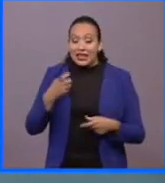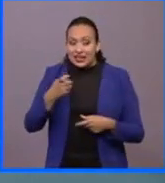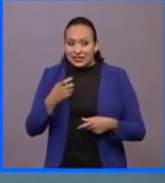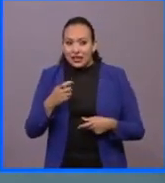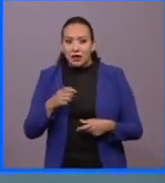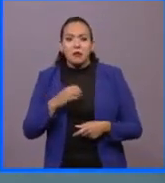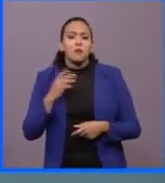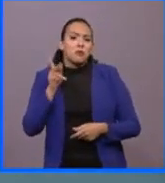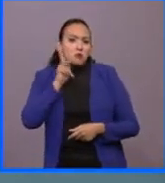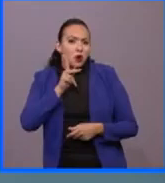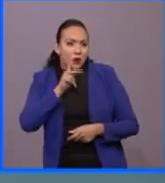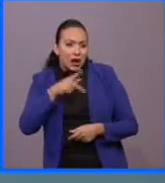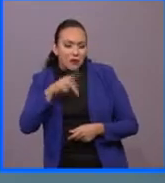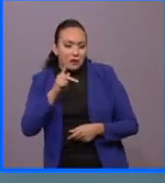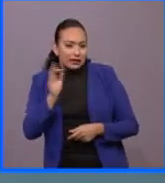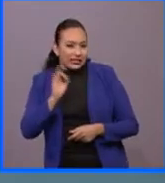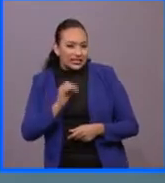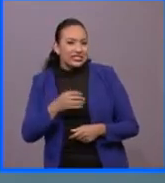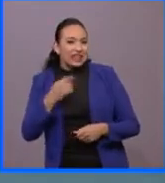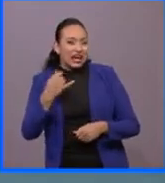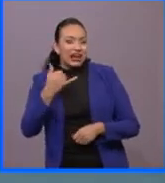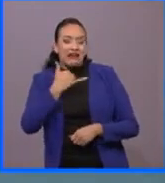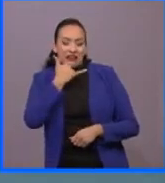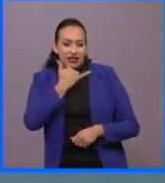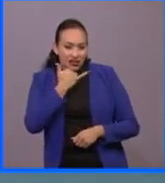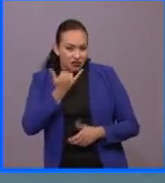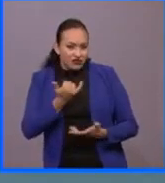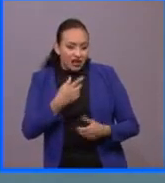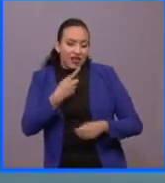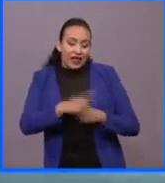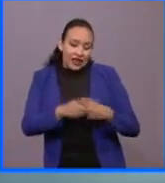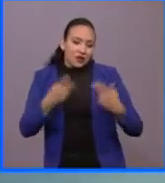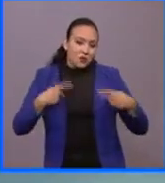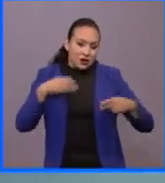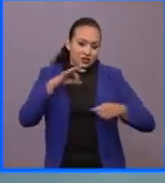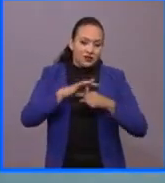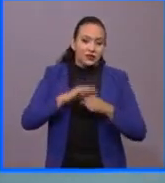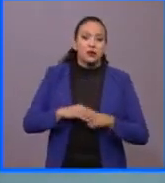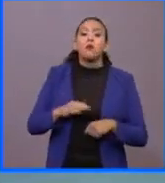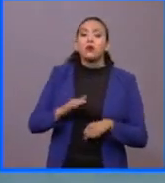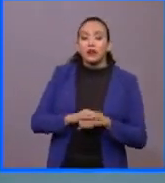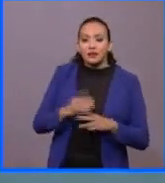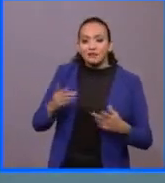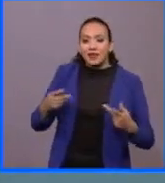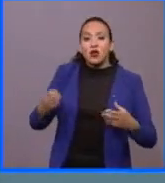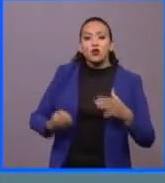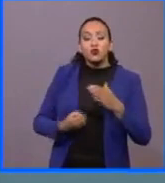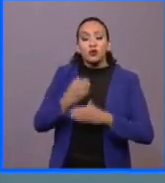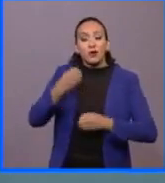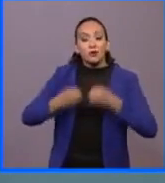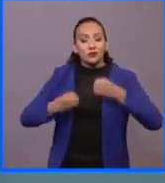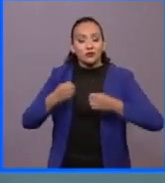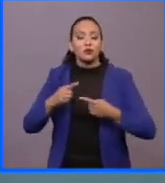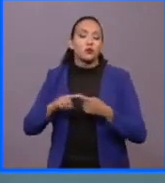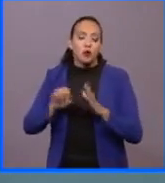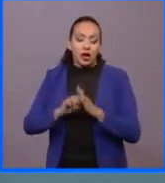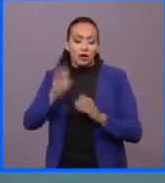daño, no solo porque el proceso estuvo plagado, indica, de irregularidades, sino por la inexperiencia de los nuevos